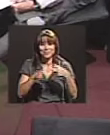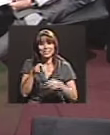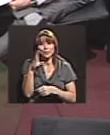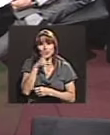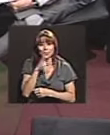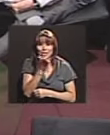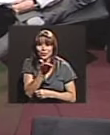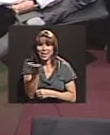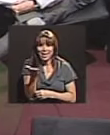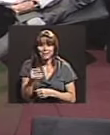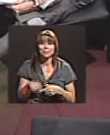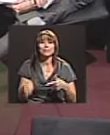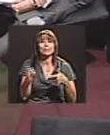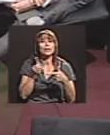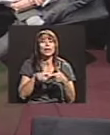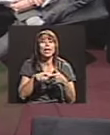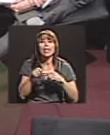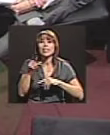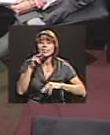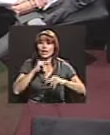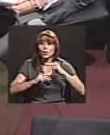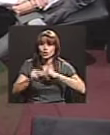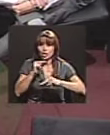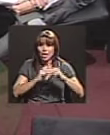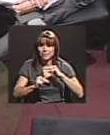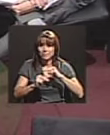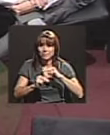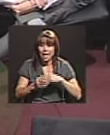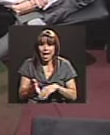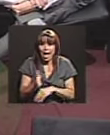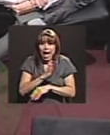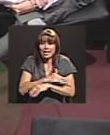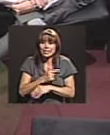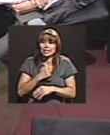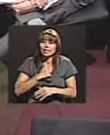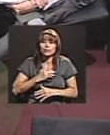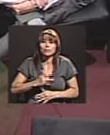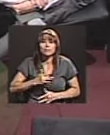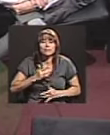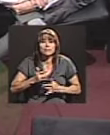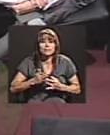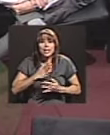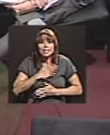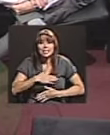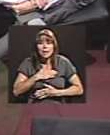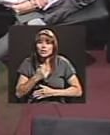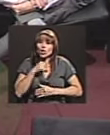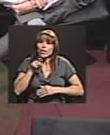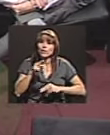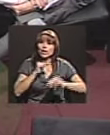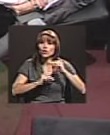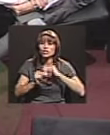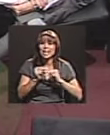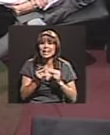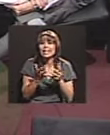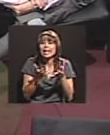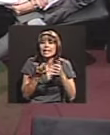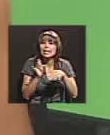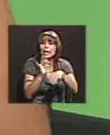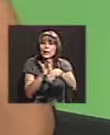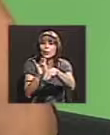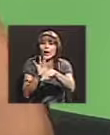la otra parte es negociar yo antes de excitarme tengo que negociar qué quiero acariciar cómo te quiero